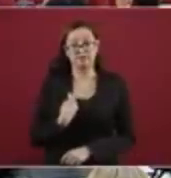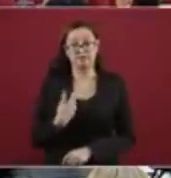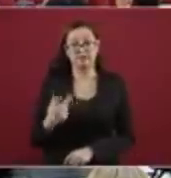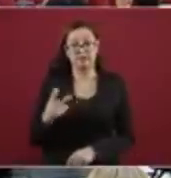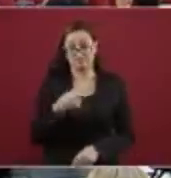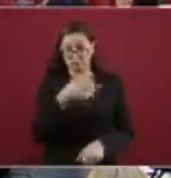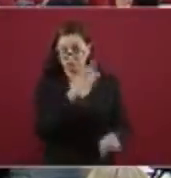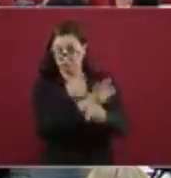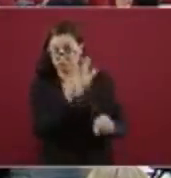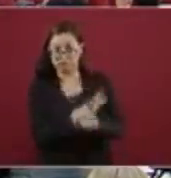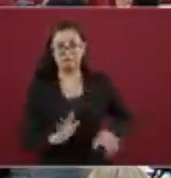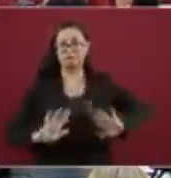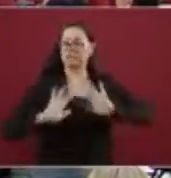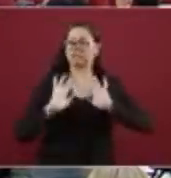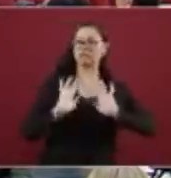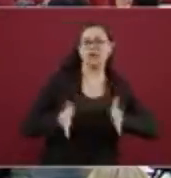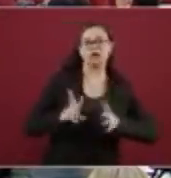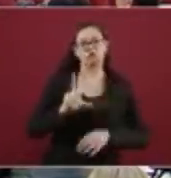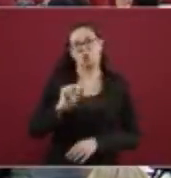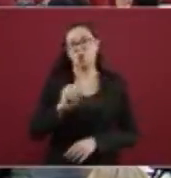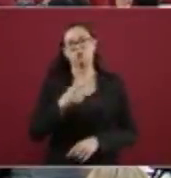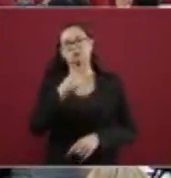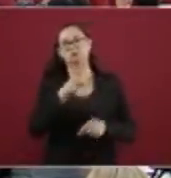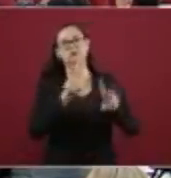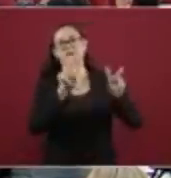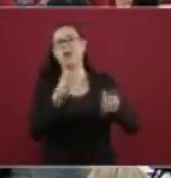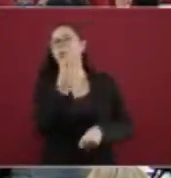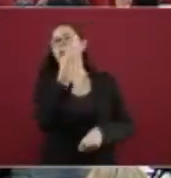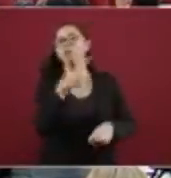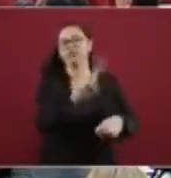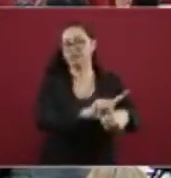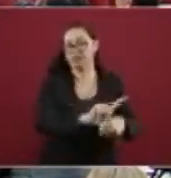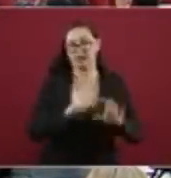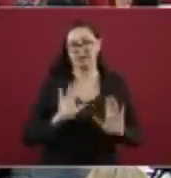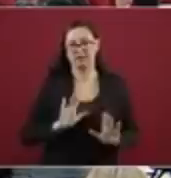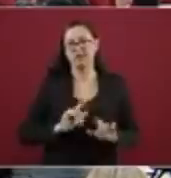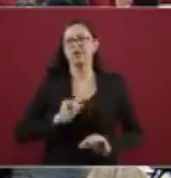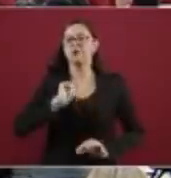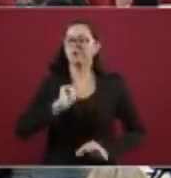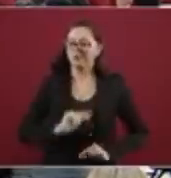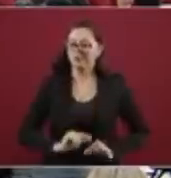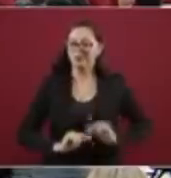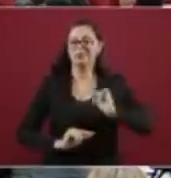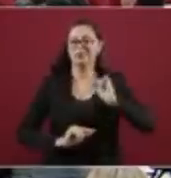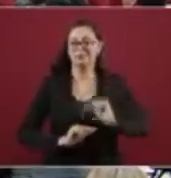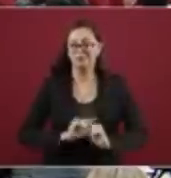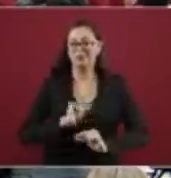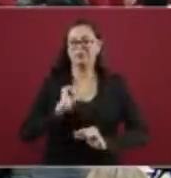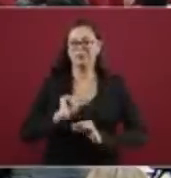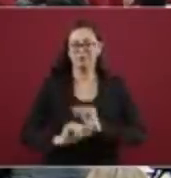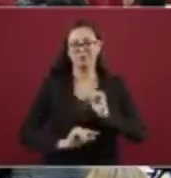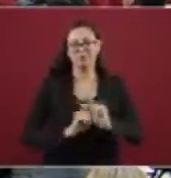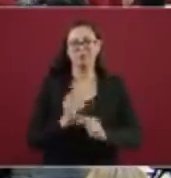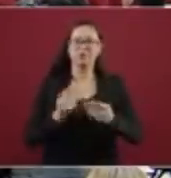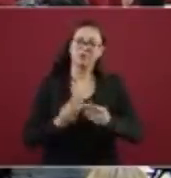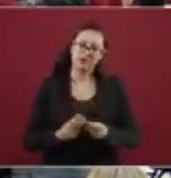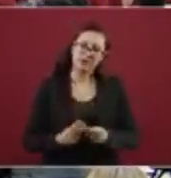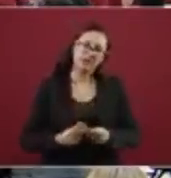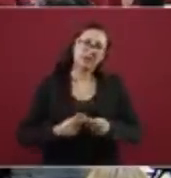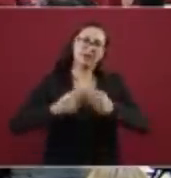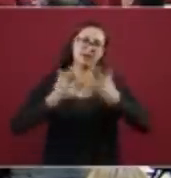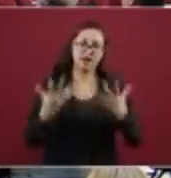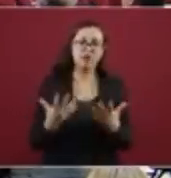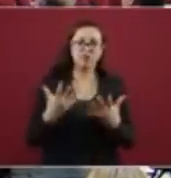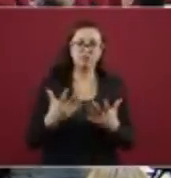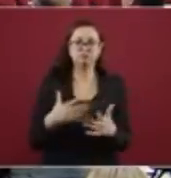sea, y ahí vamos, poco a poco. Desde luego, esto va a